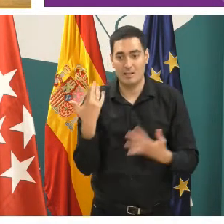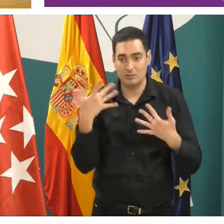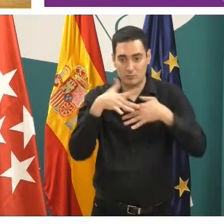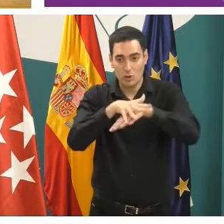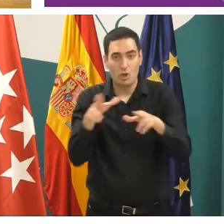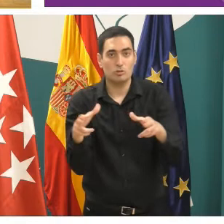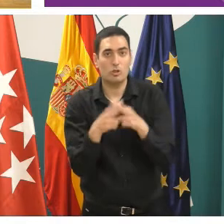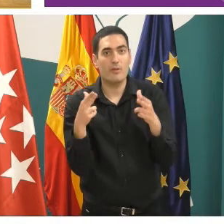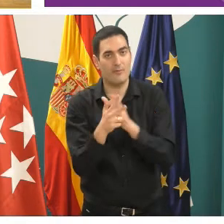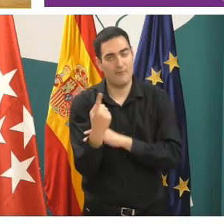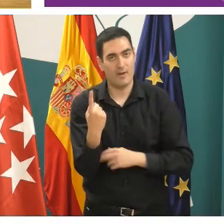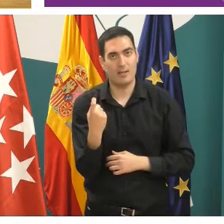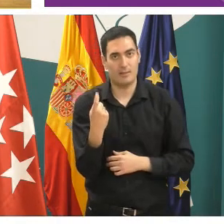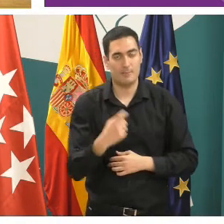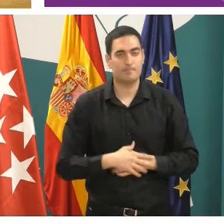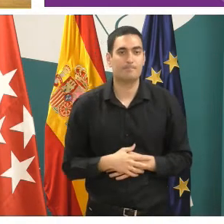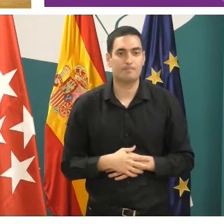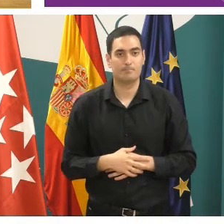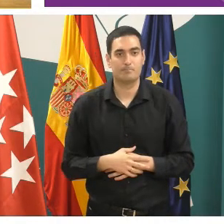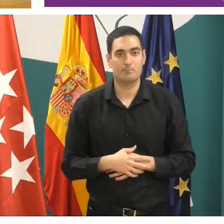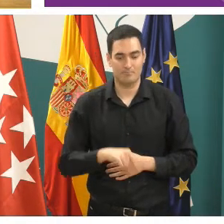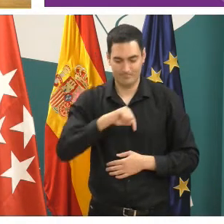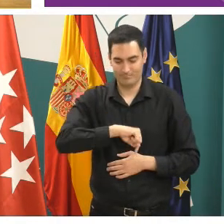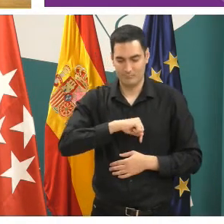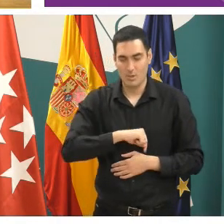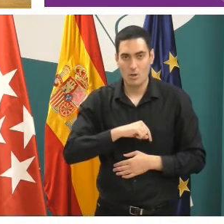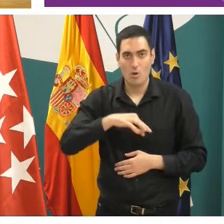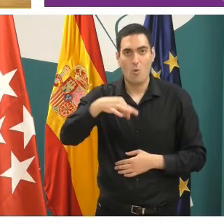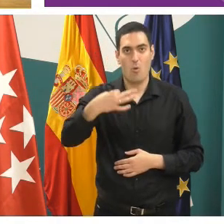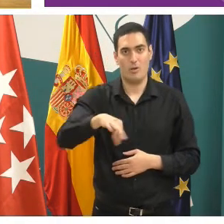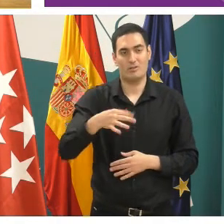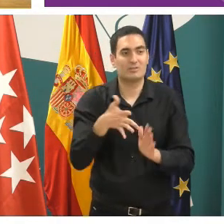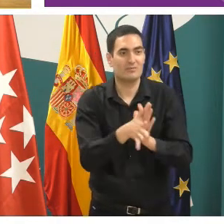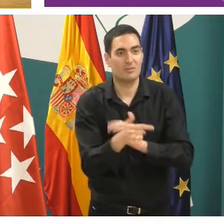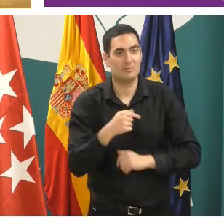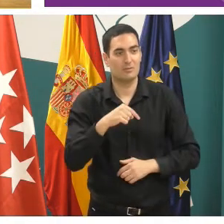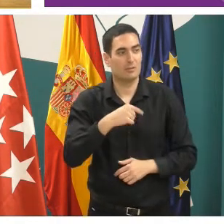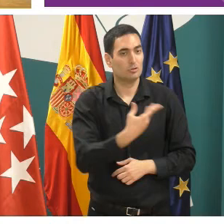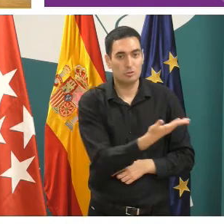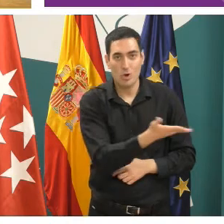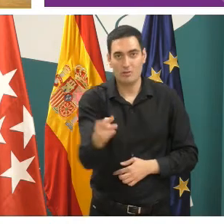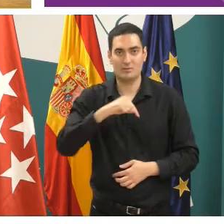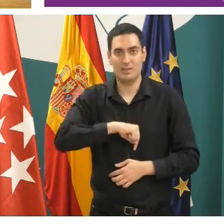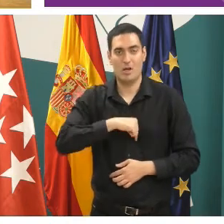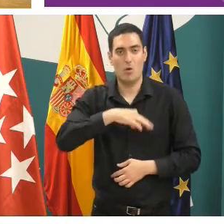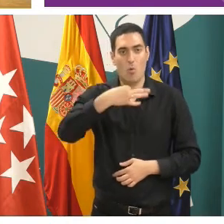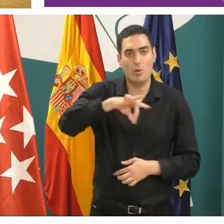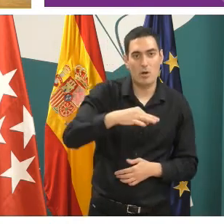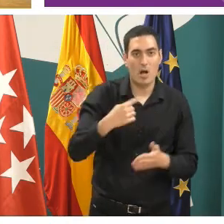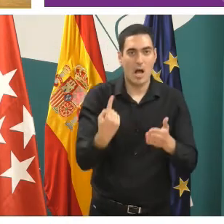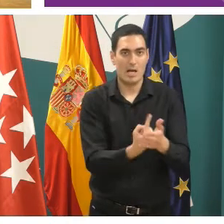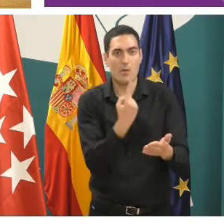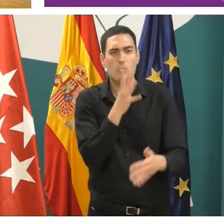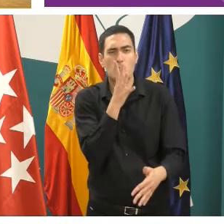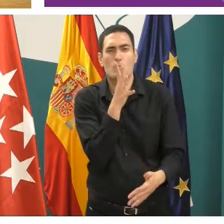social. El sentido de ser único, de sentirnos únicos, ¿no?, y de sentirnos aislados porque no se